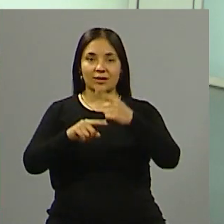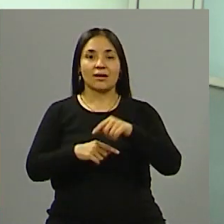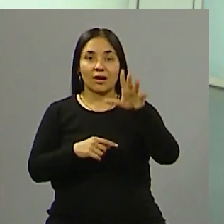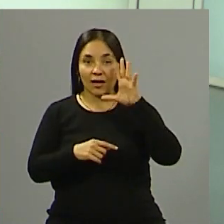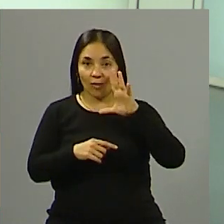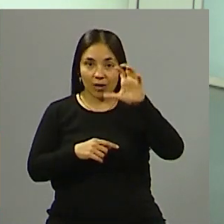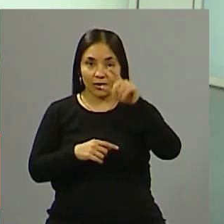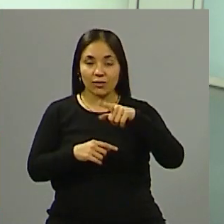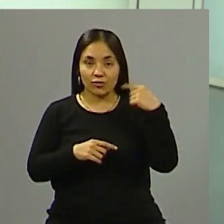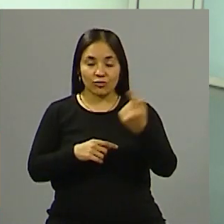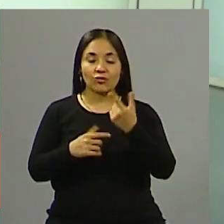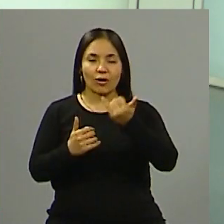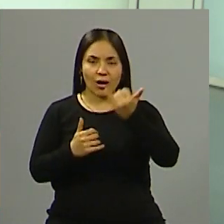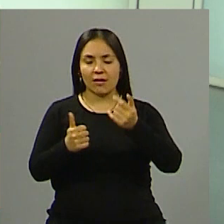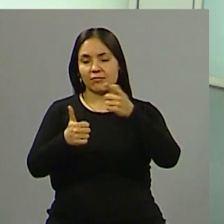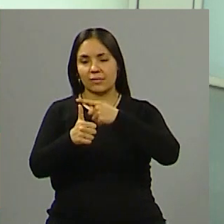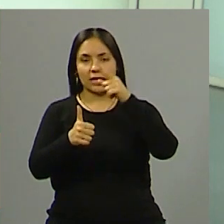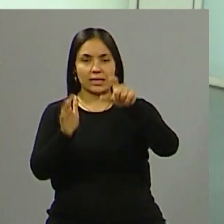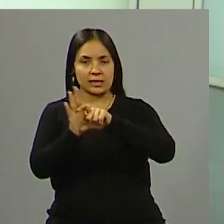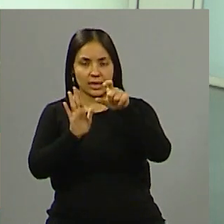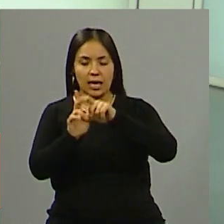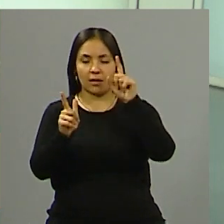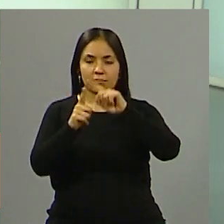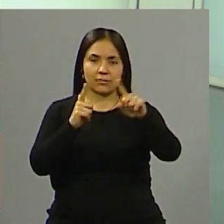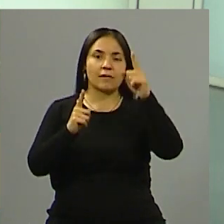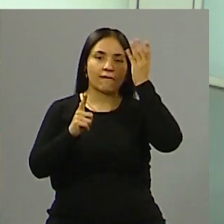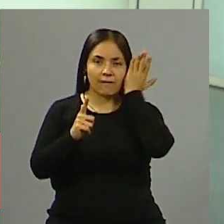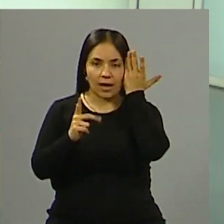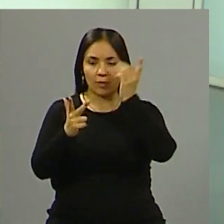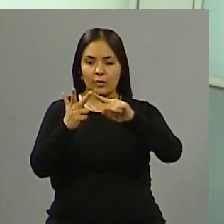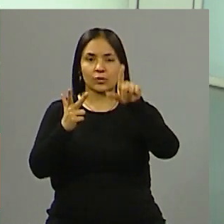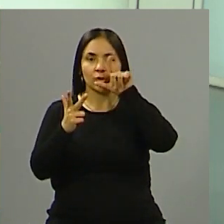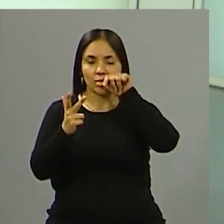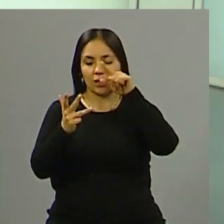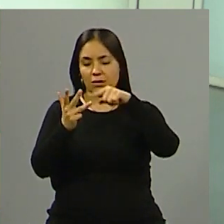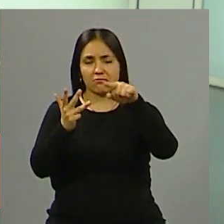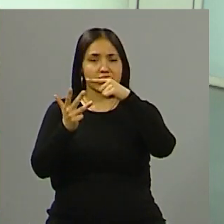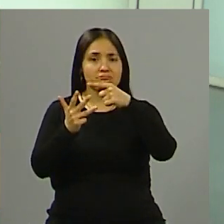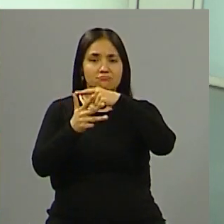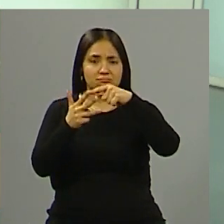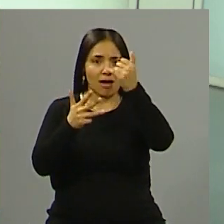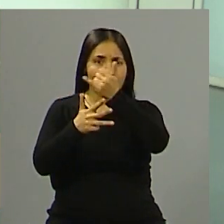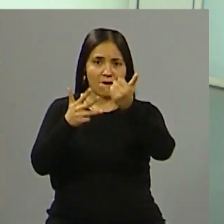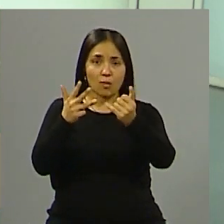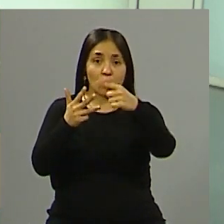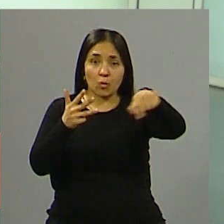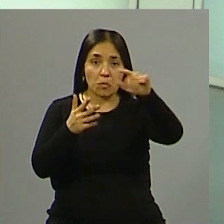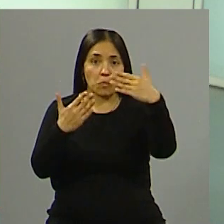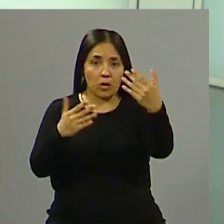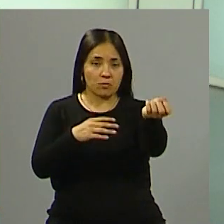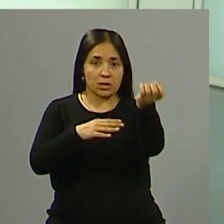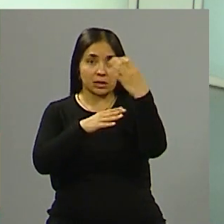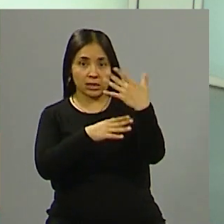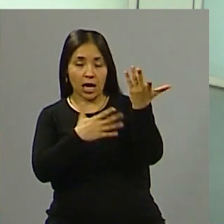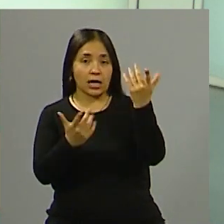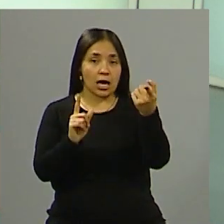en Twitter, en Facebook e Instagram, si quieren tomar contacto con nosotros. Y bueno, si quieren darnos alguna opinión sobre justamente